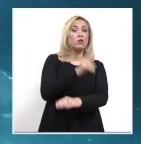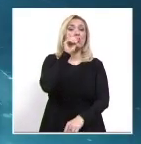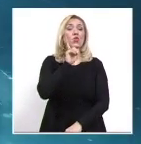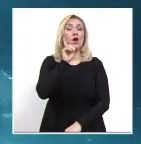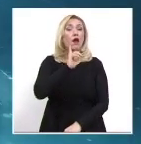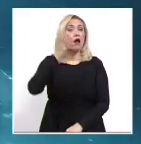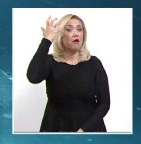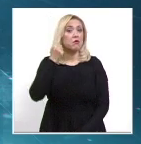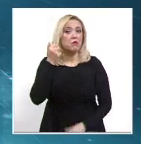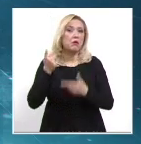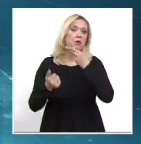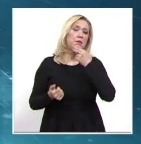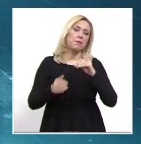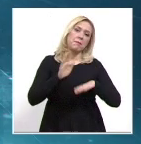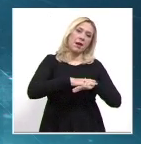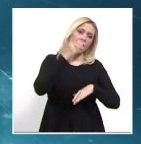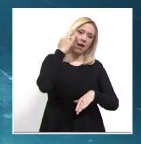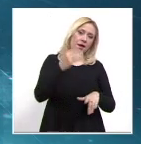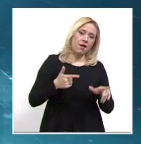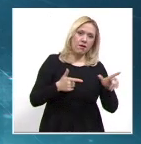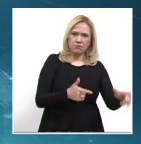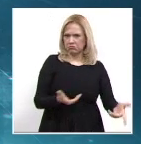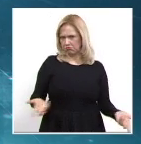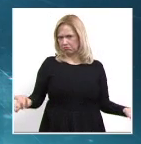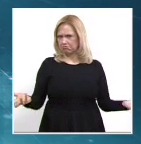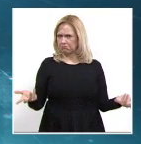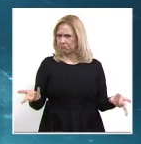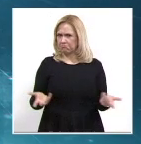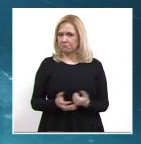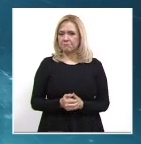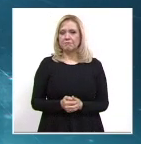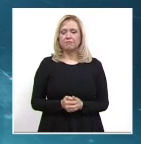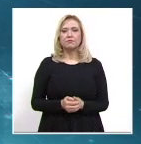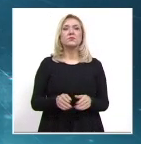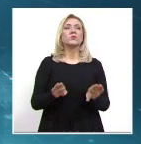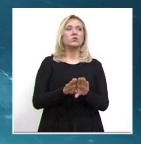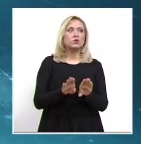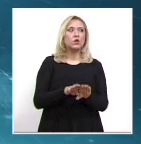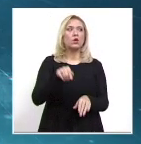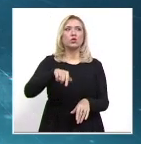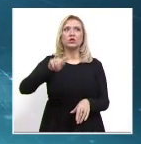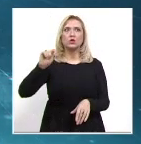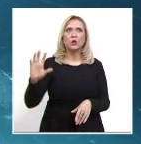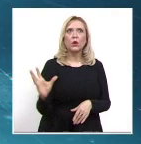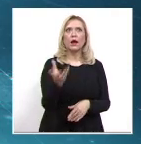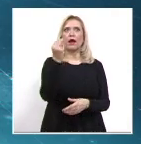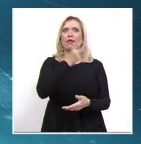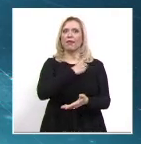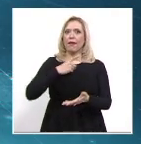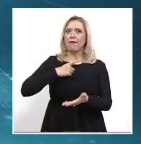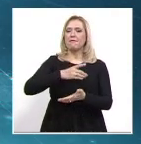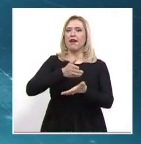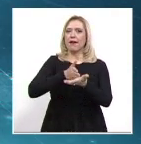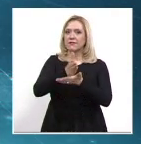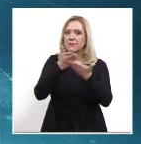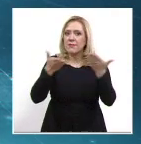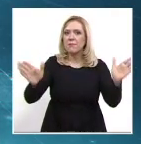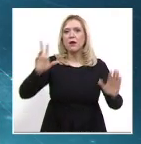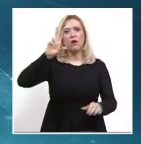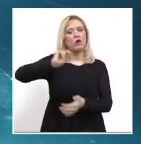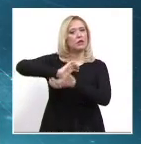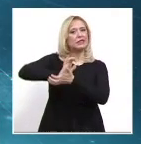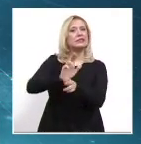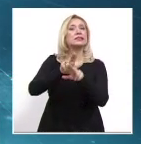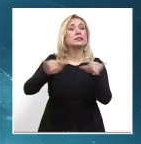La justicia digital deberá cuidar que sea accesible para todos y que no discrimine a ningún sector, afirmó la